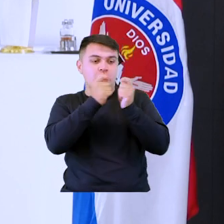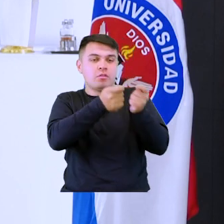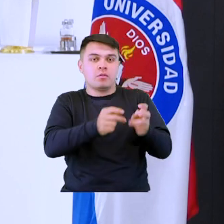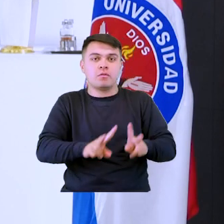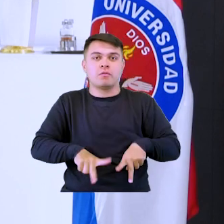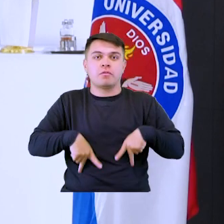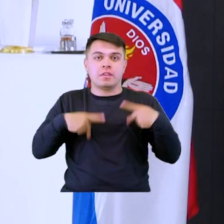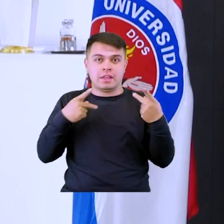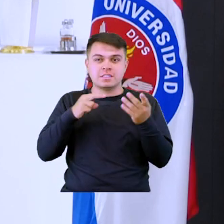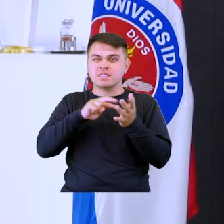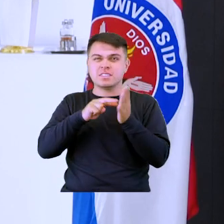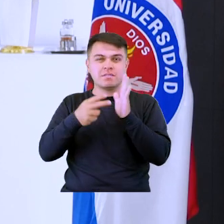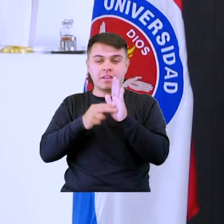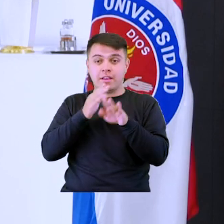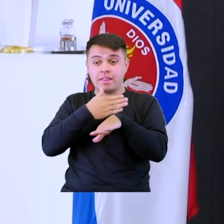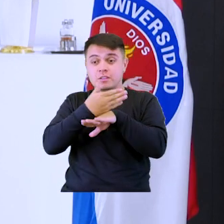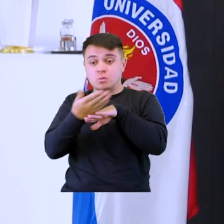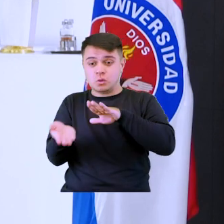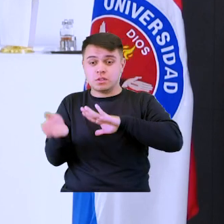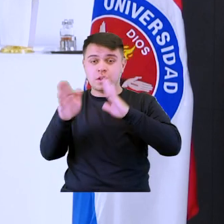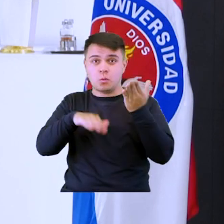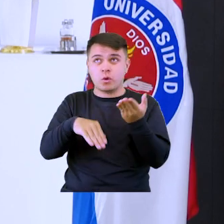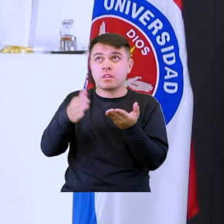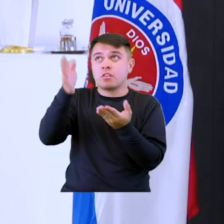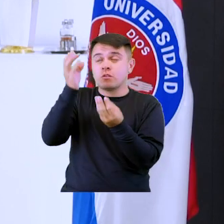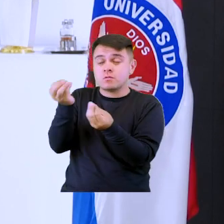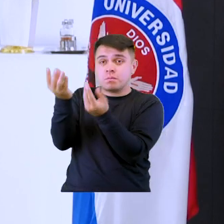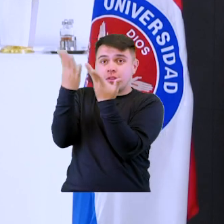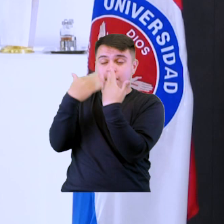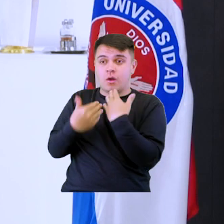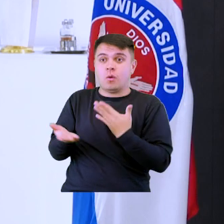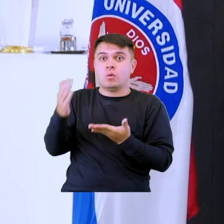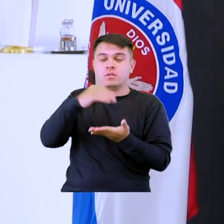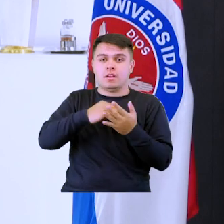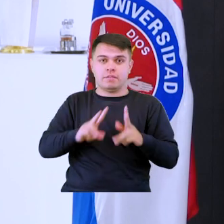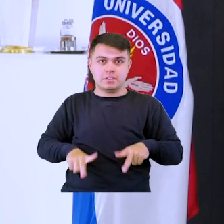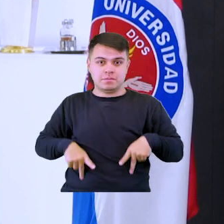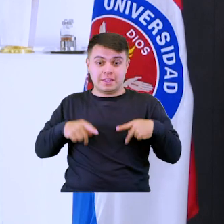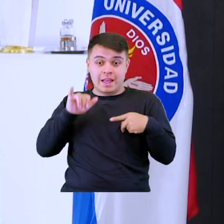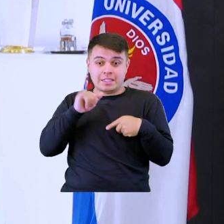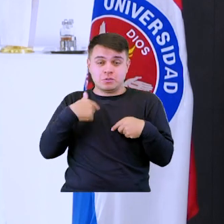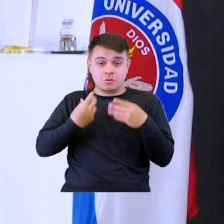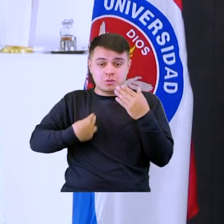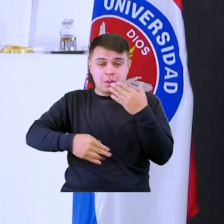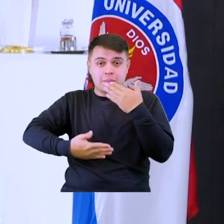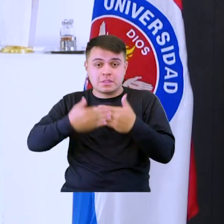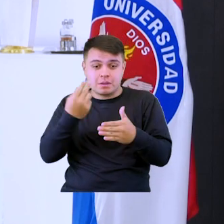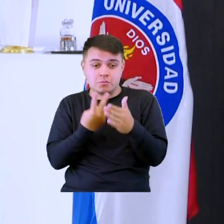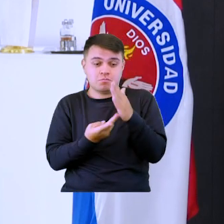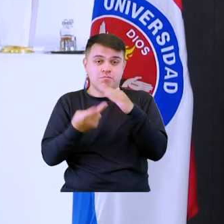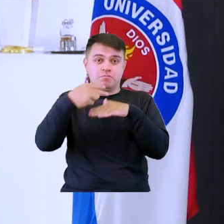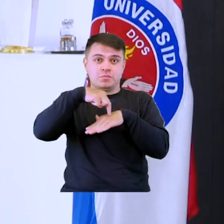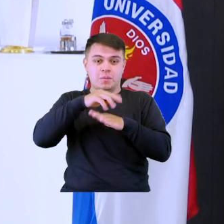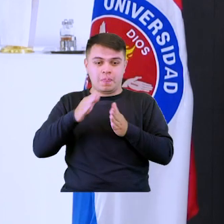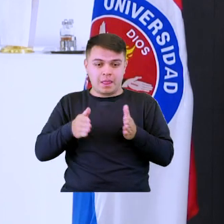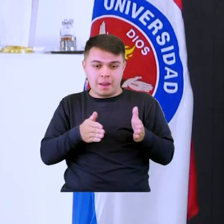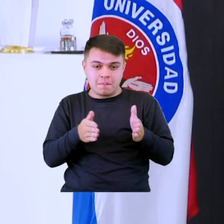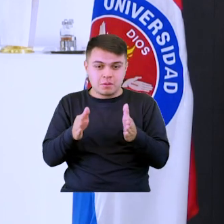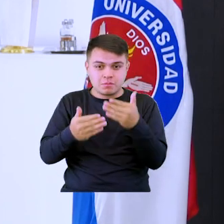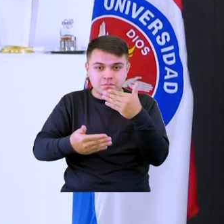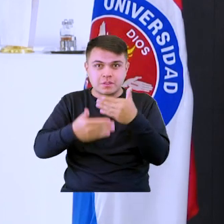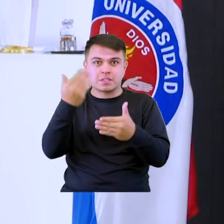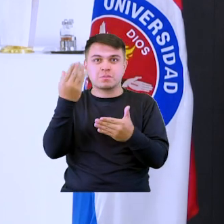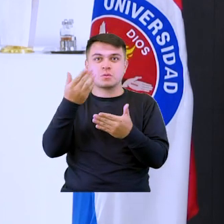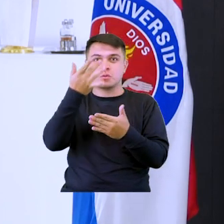que después de la muerte el Señor da vida también. Y así nosotros empezamos la resurrección, el camino de resurrección